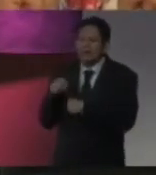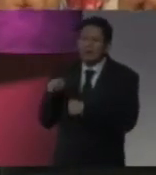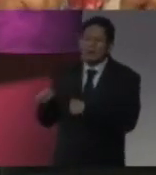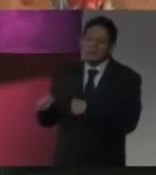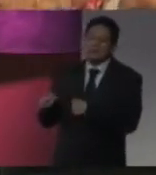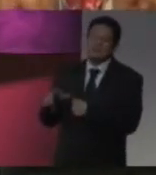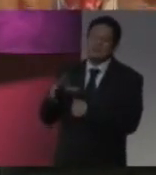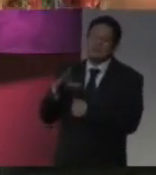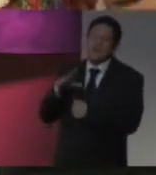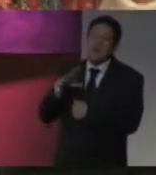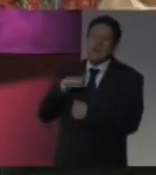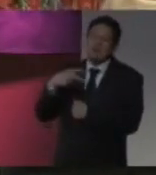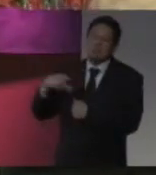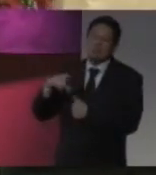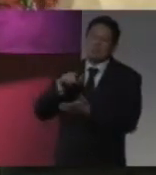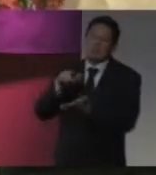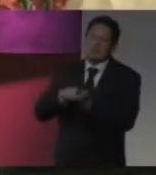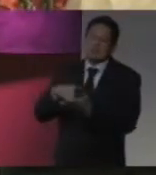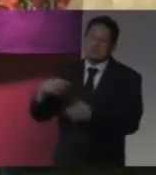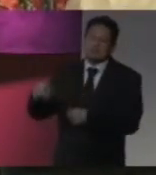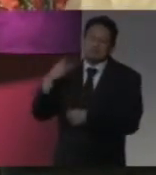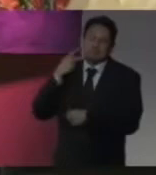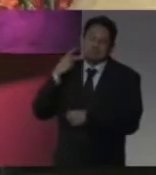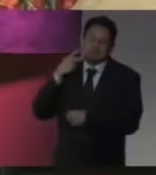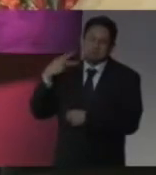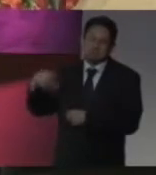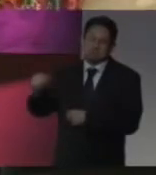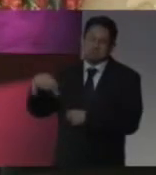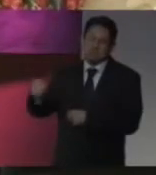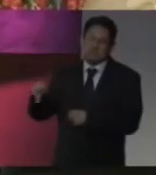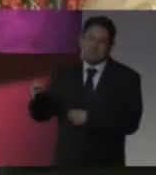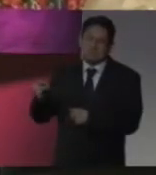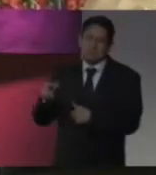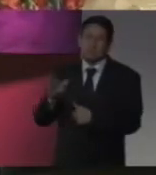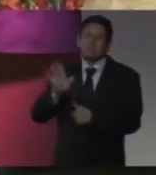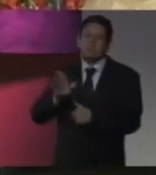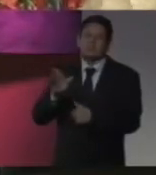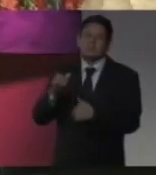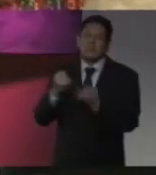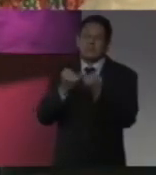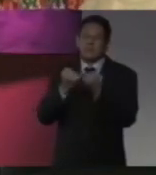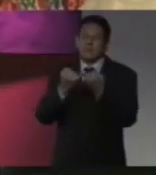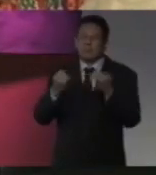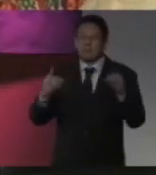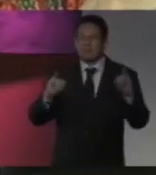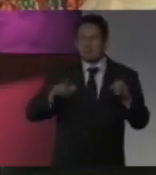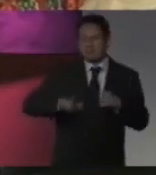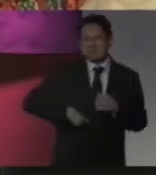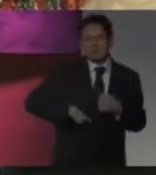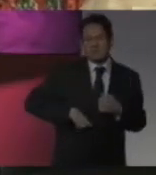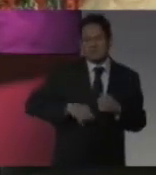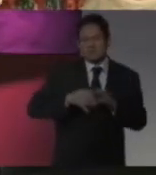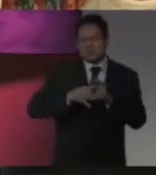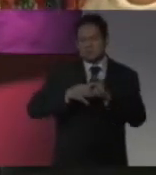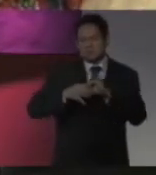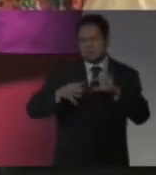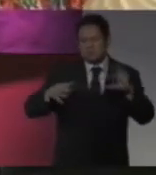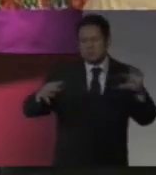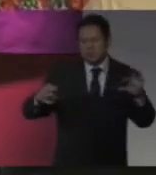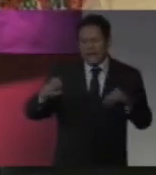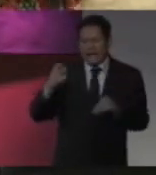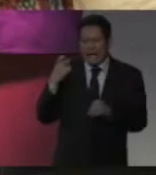política. ¿Sí? Para mí ese es el elemento central, y es muy interesante, ¿verdad?, cómo